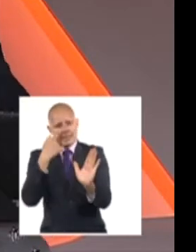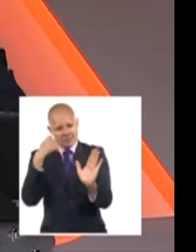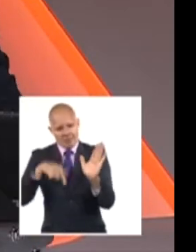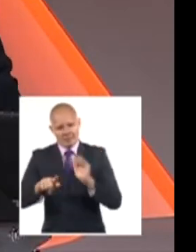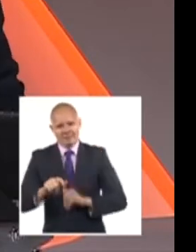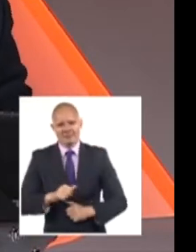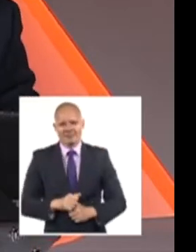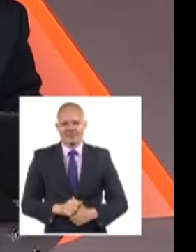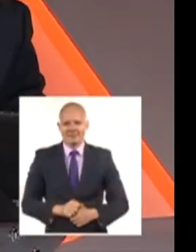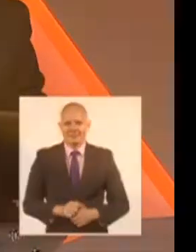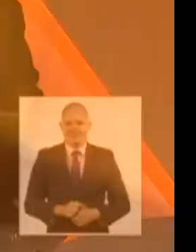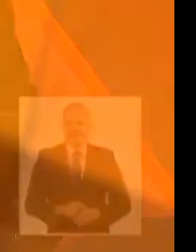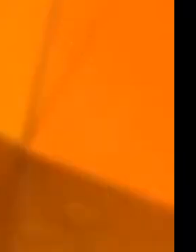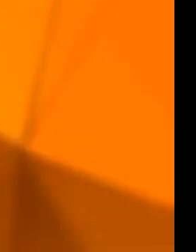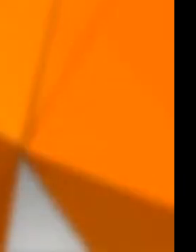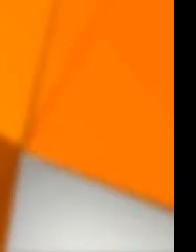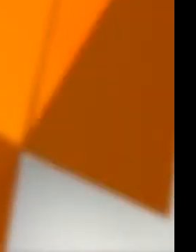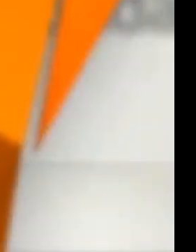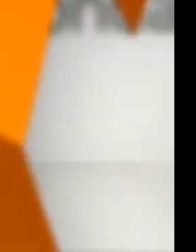hoy